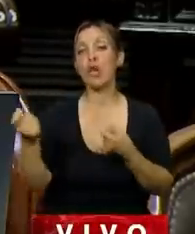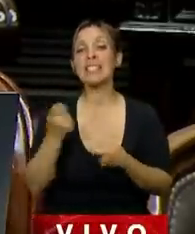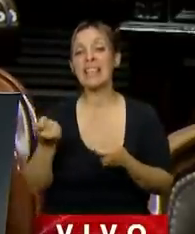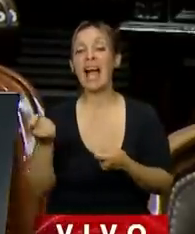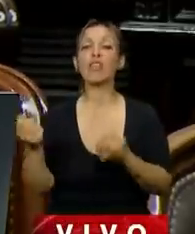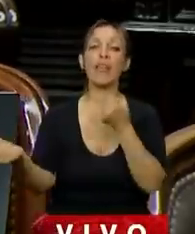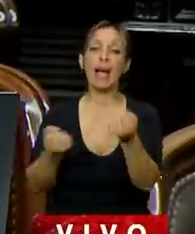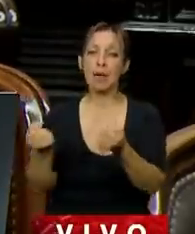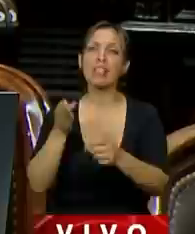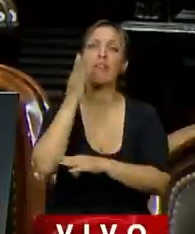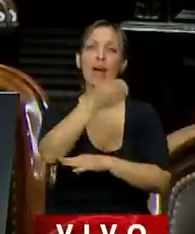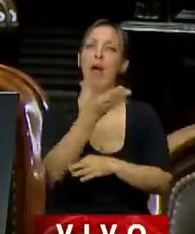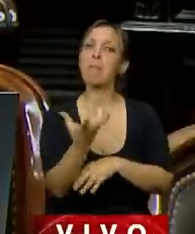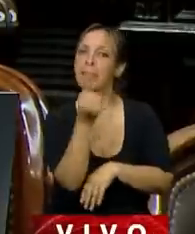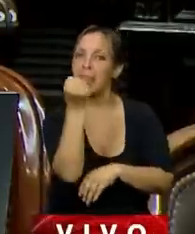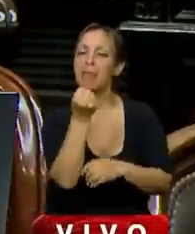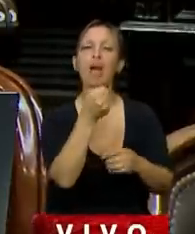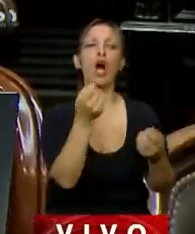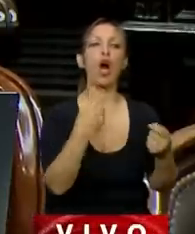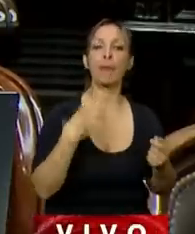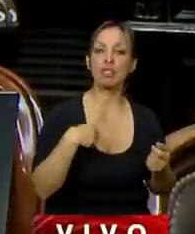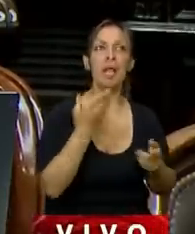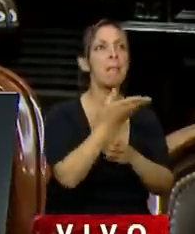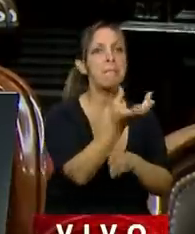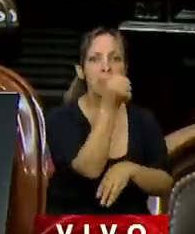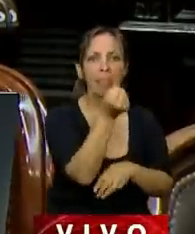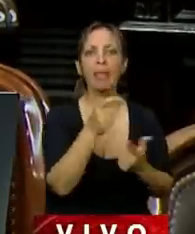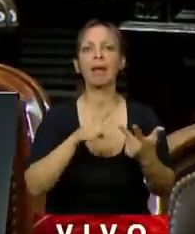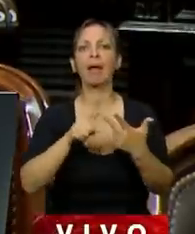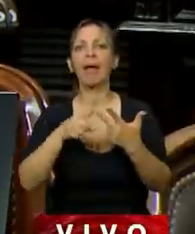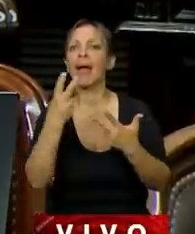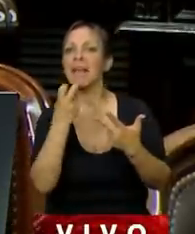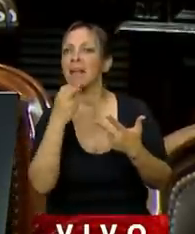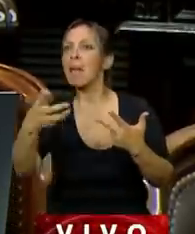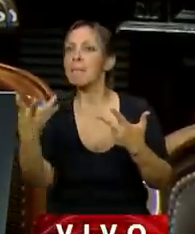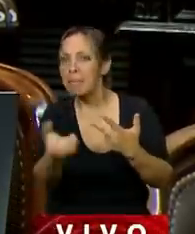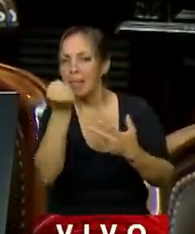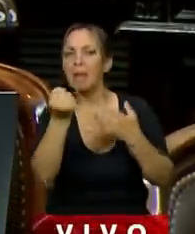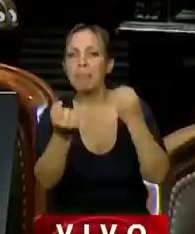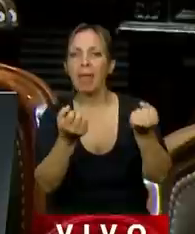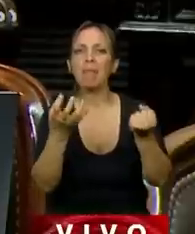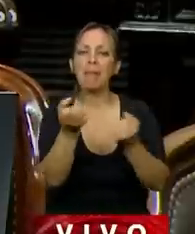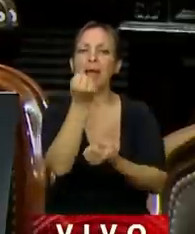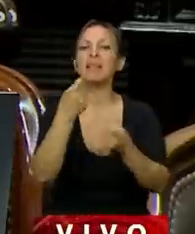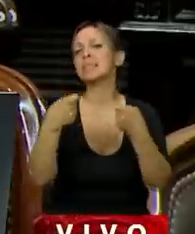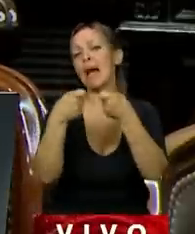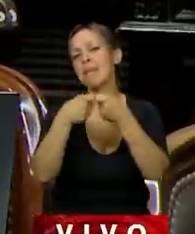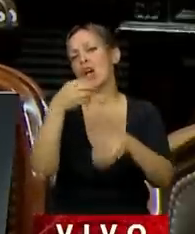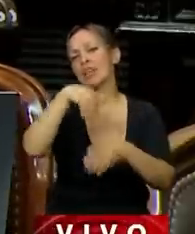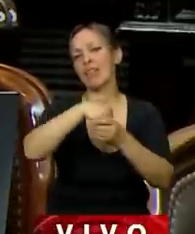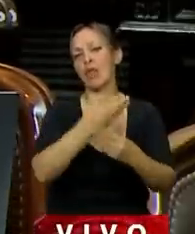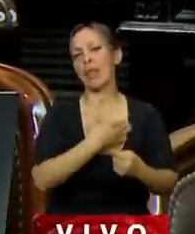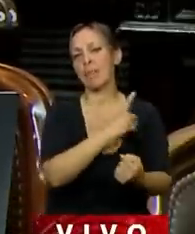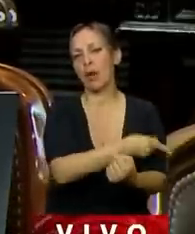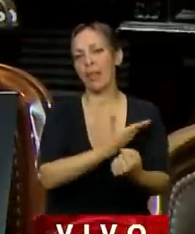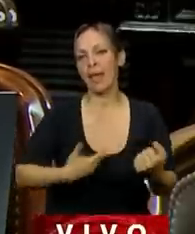obras sociales, las distribuidoras de energía concesionadas que tienen amigos seguramente en el poder, los que